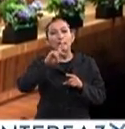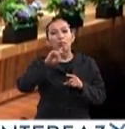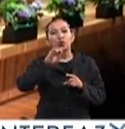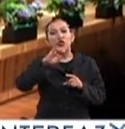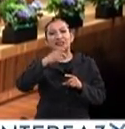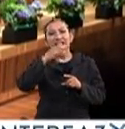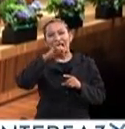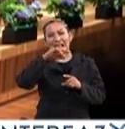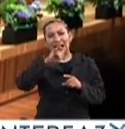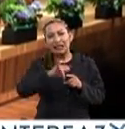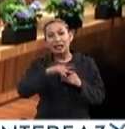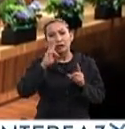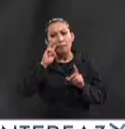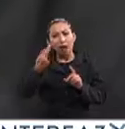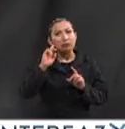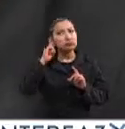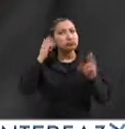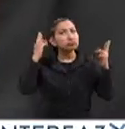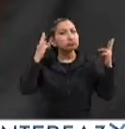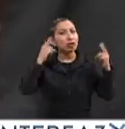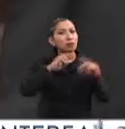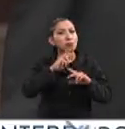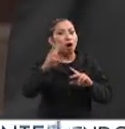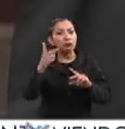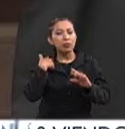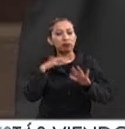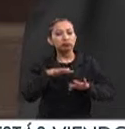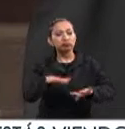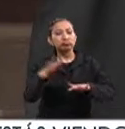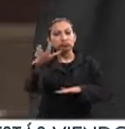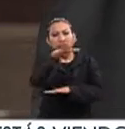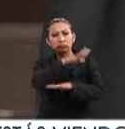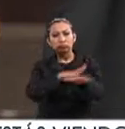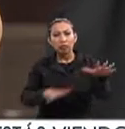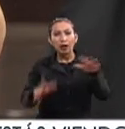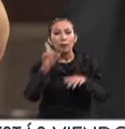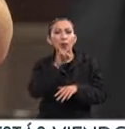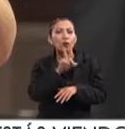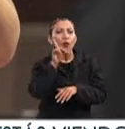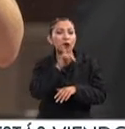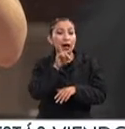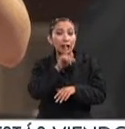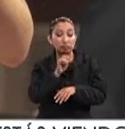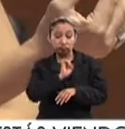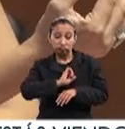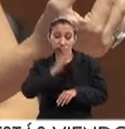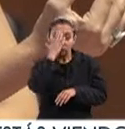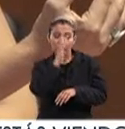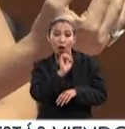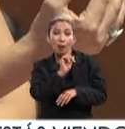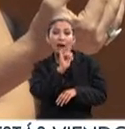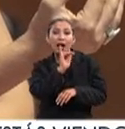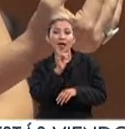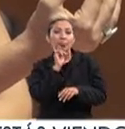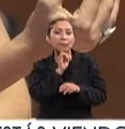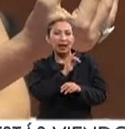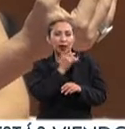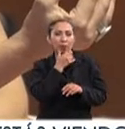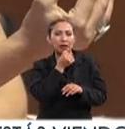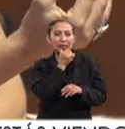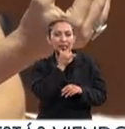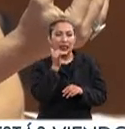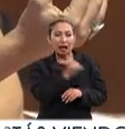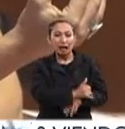Puccini, destacó la riqueza sonora que ofrece para el lucimiento de la voz de Yoncheva, especialista en óperas del compositor